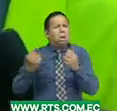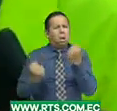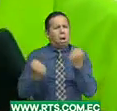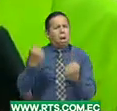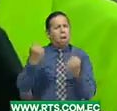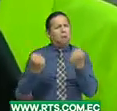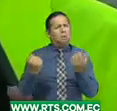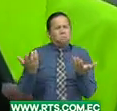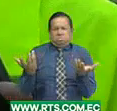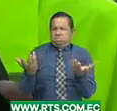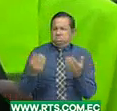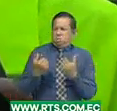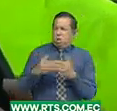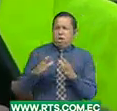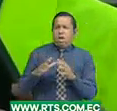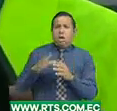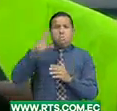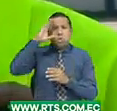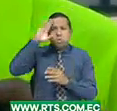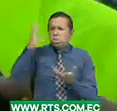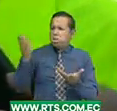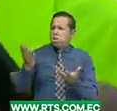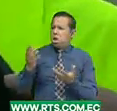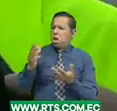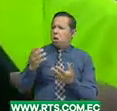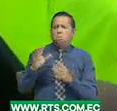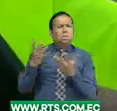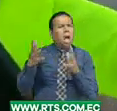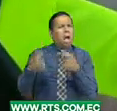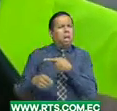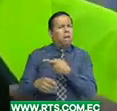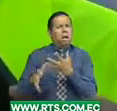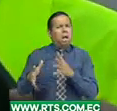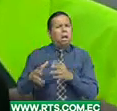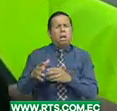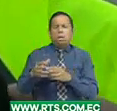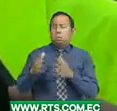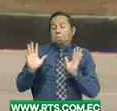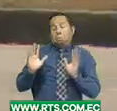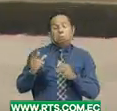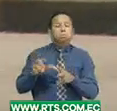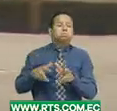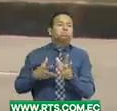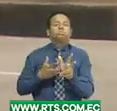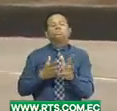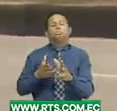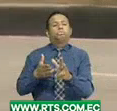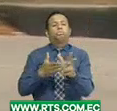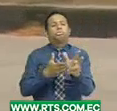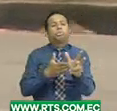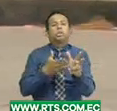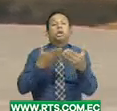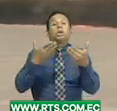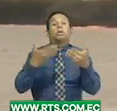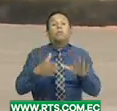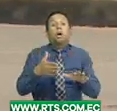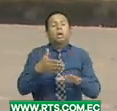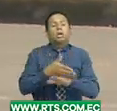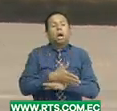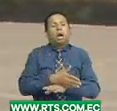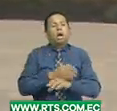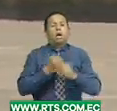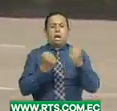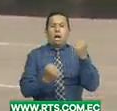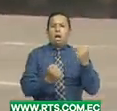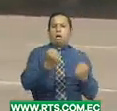taxis rutas que se prestaron para acompañamiento y total se da este mal resultado. El camión fue recuperado en la avenida del